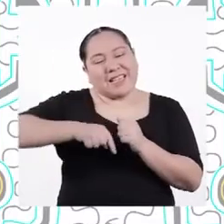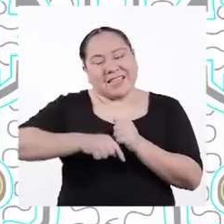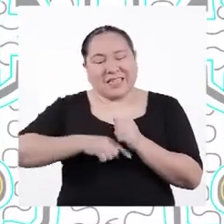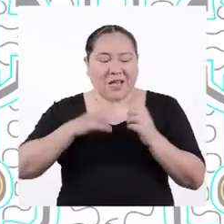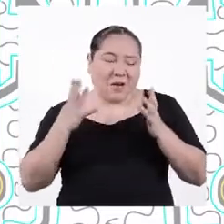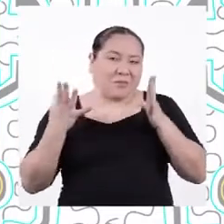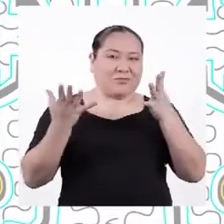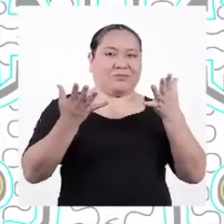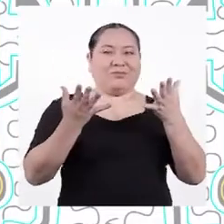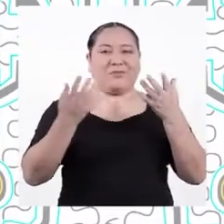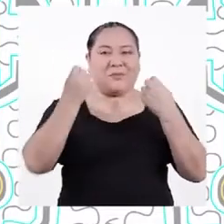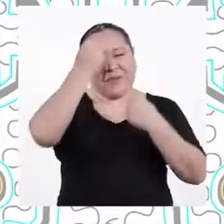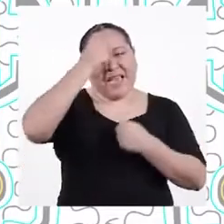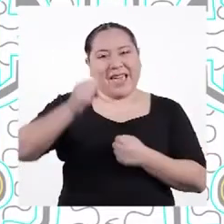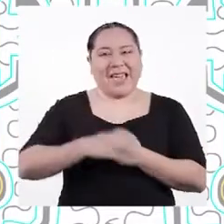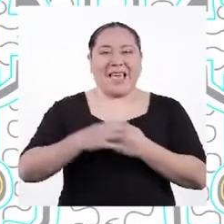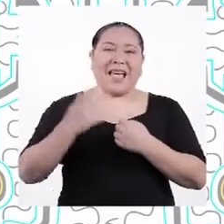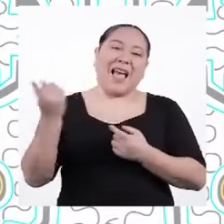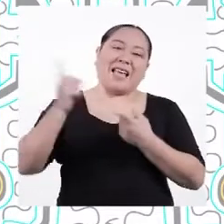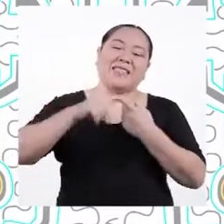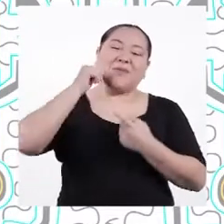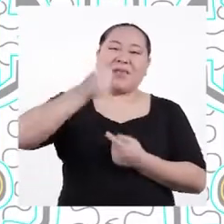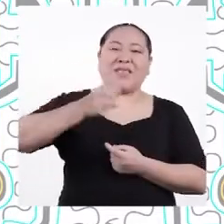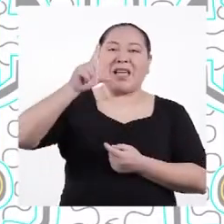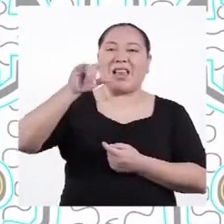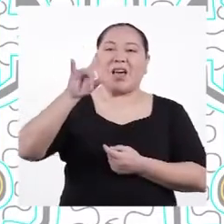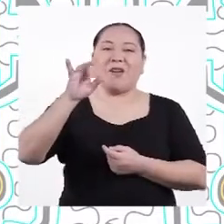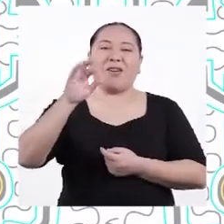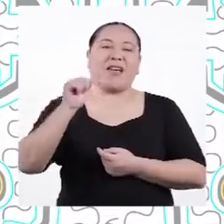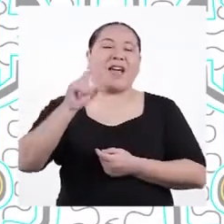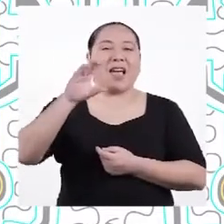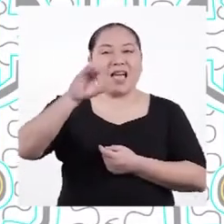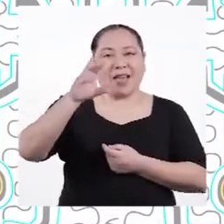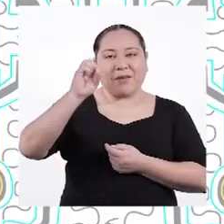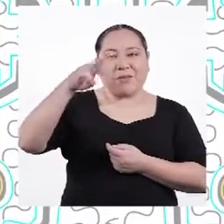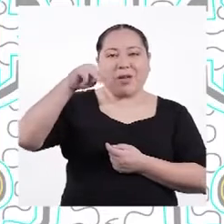en esta aventura. Hasta mañana, Laura, Carmen y Juan.